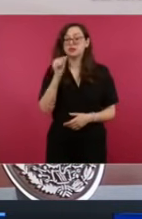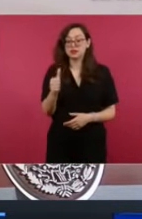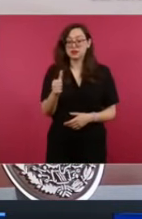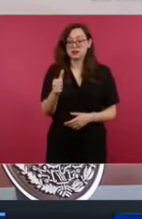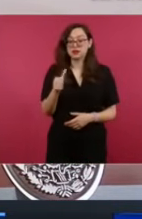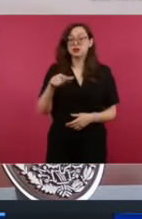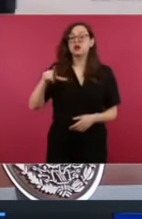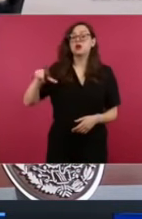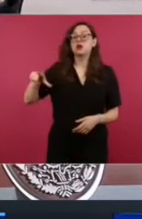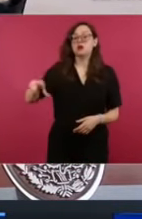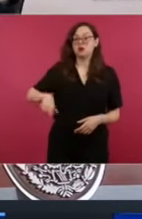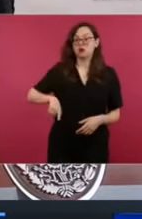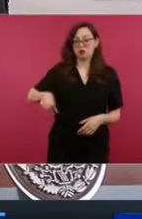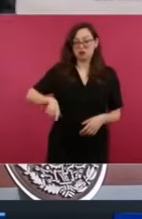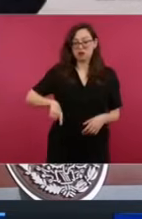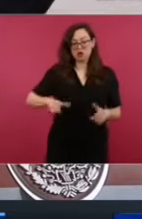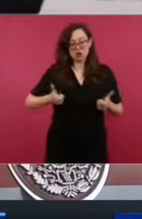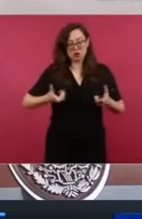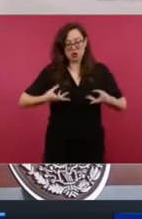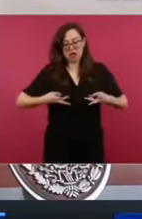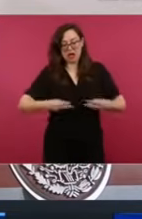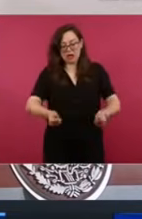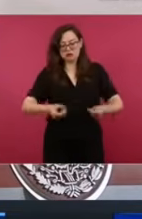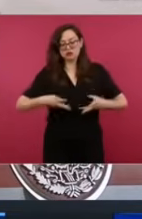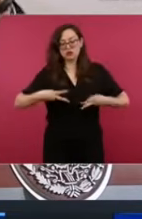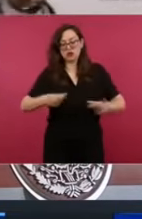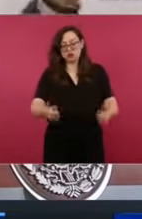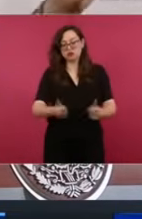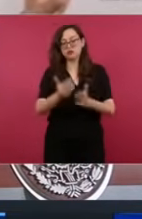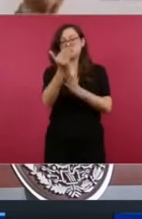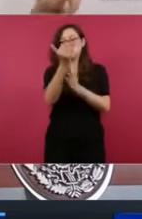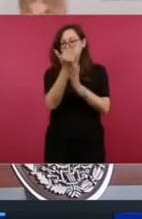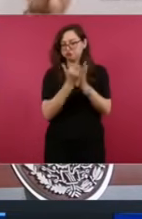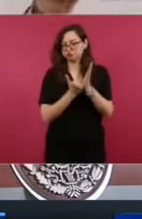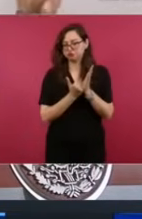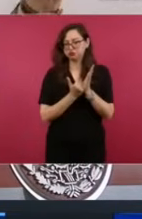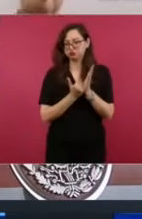Tabasco el otro día hablaron precisamente de que encontraron una fosa común, lo cual tampoco